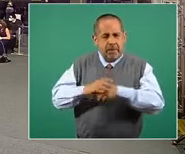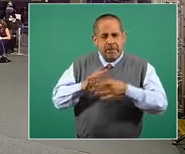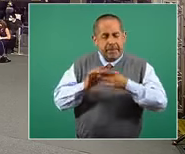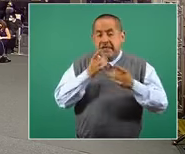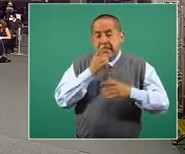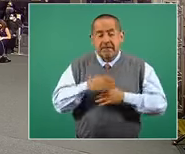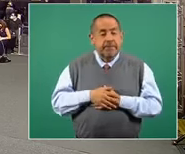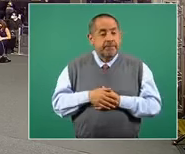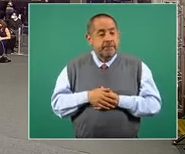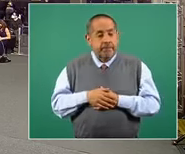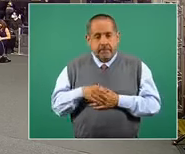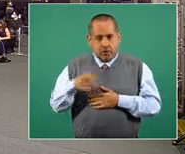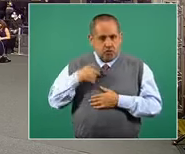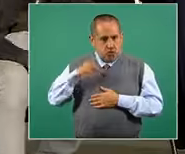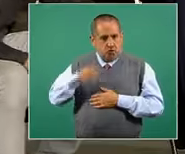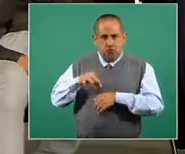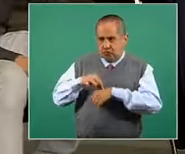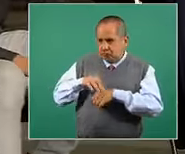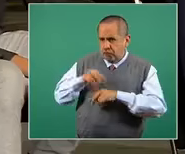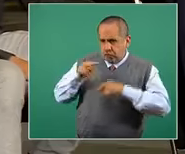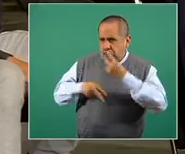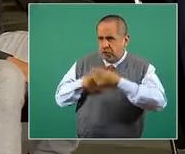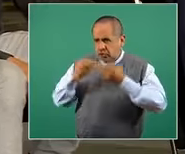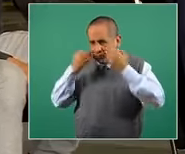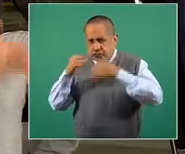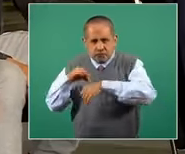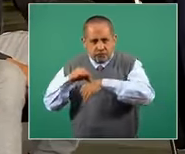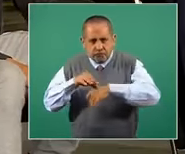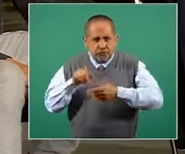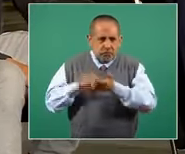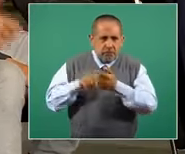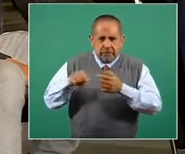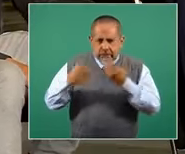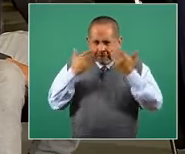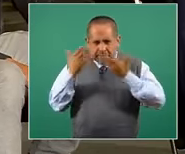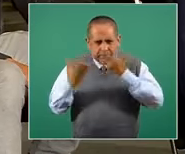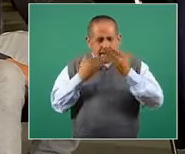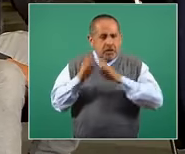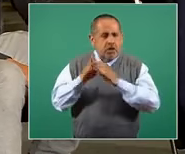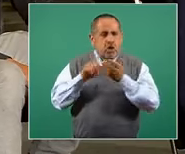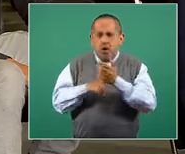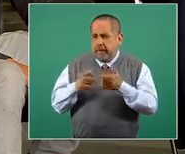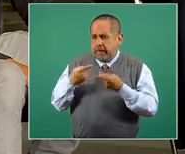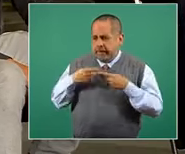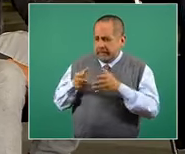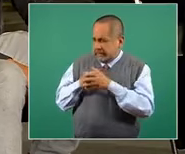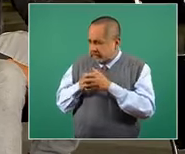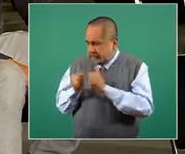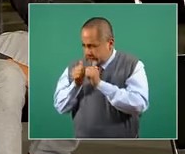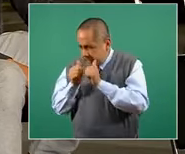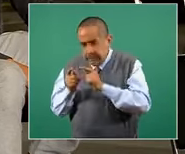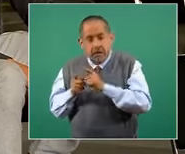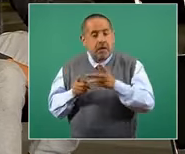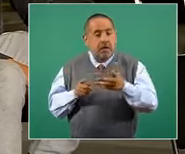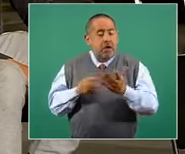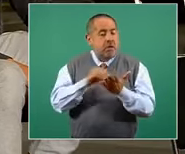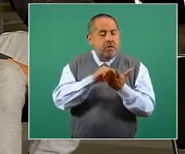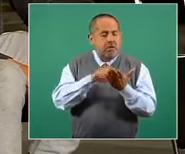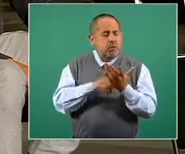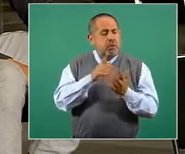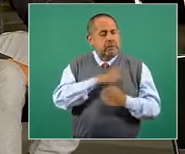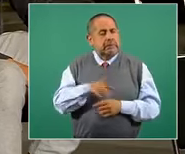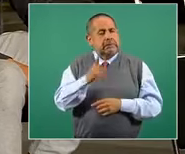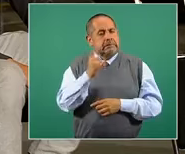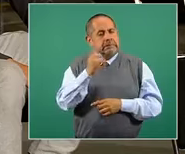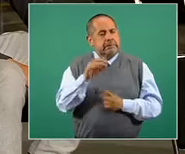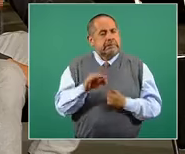este trabajo de campo que le comento, revisando los datos y con los brigadistas, tengo un dato que creo que puede